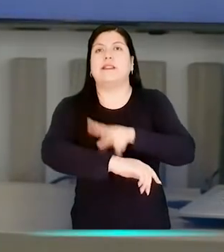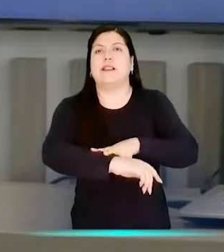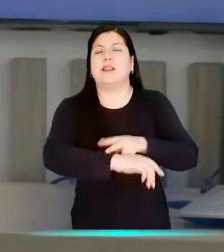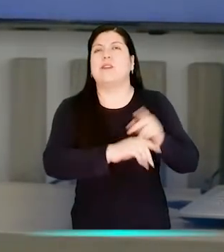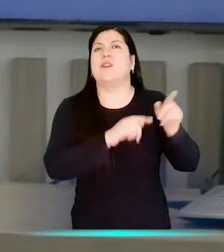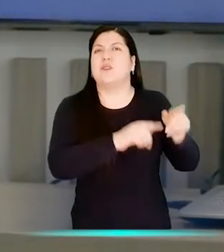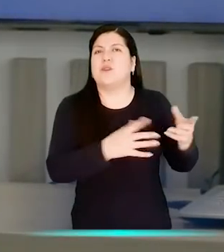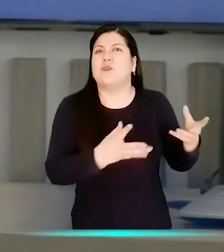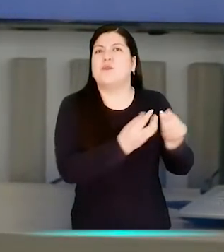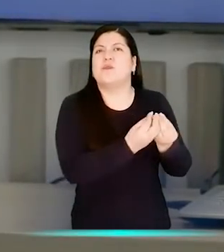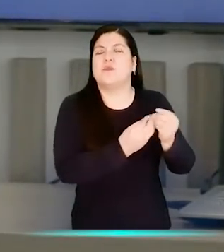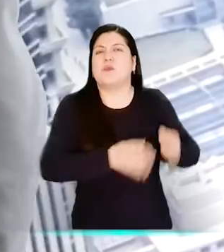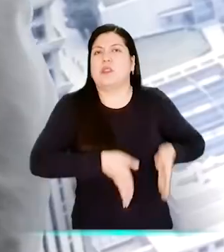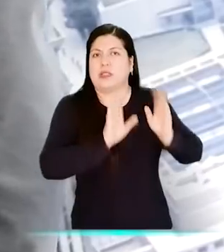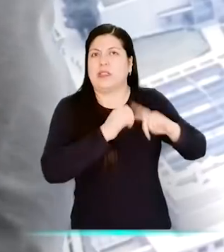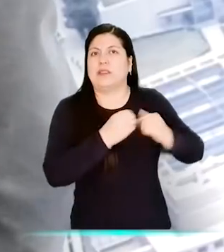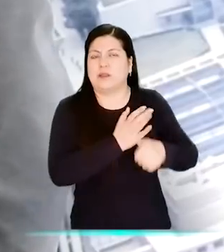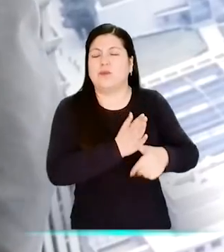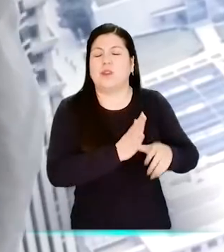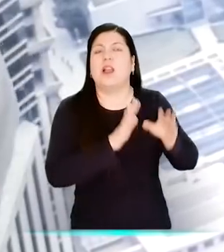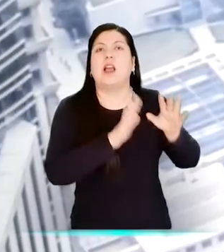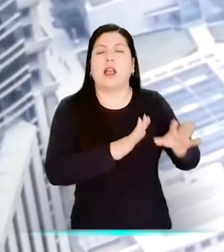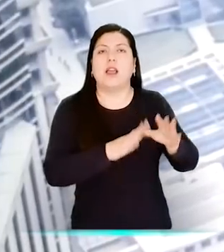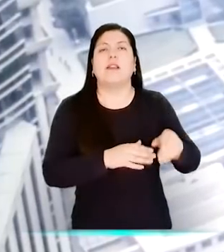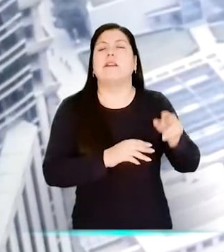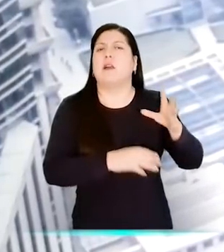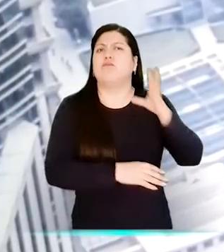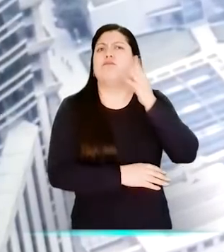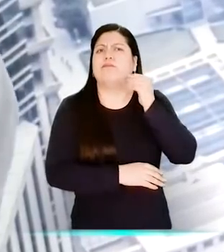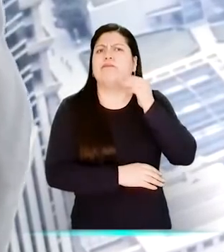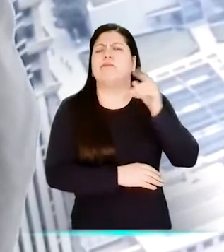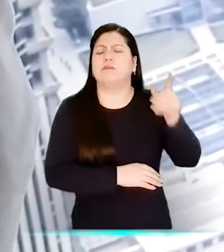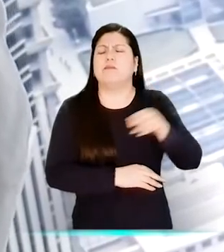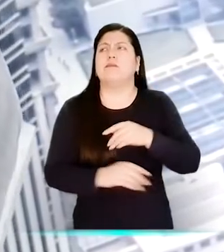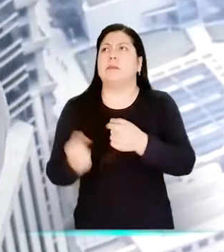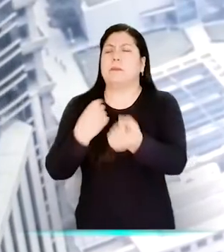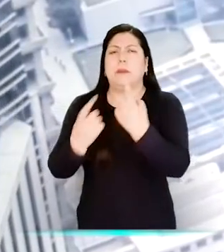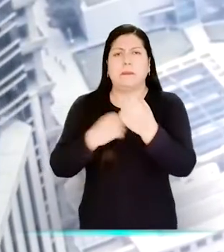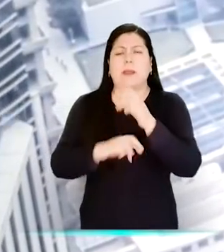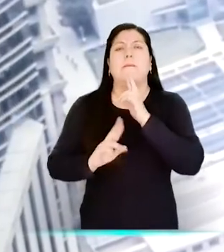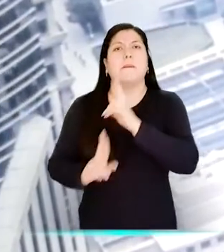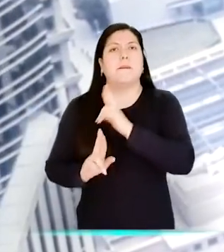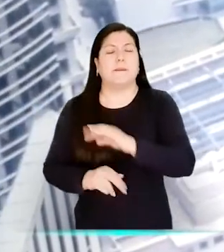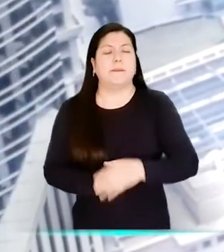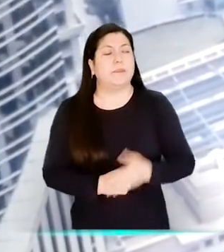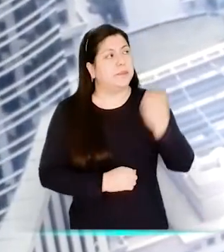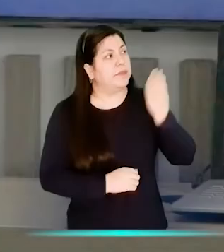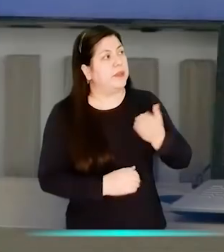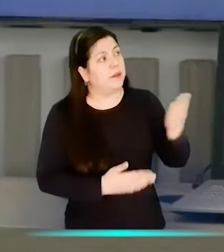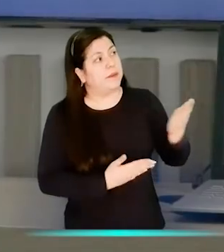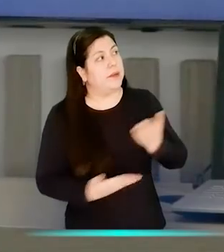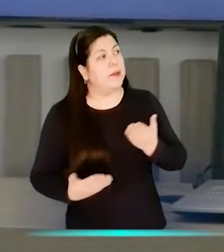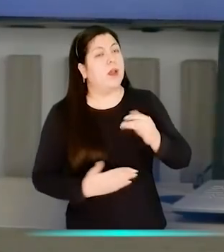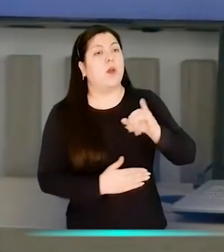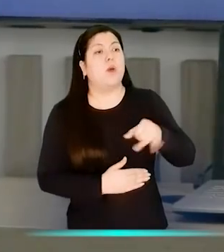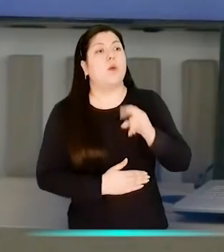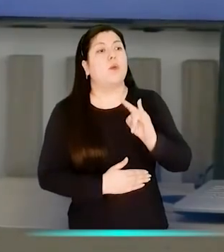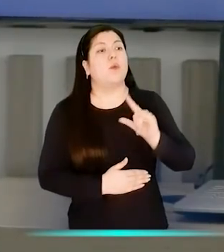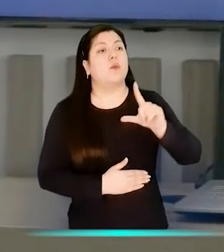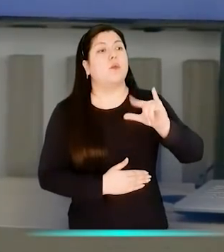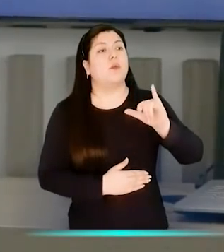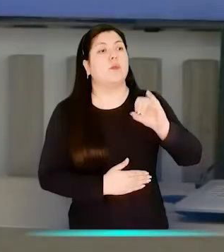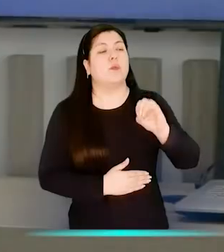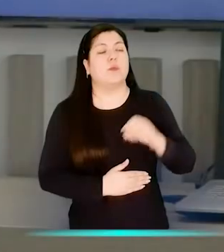Registraduría Delegada en Materia Electoral y él es experto en toda esta clase de inquietudes que tiene la ciudadanía. Julio,